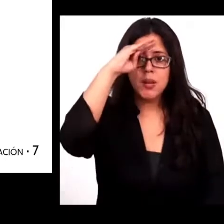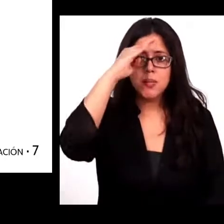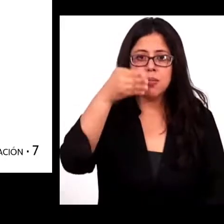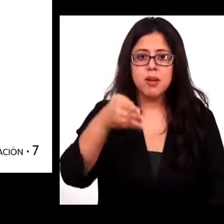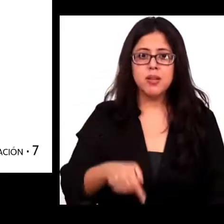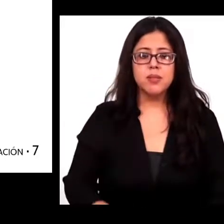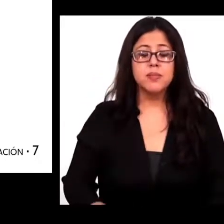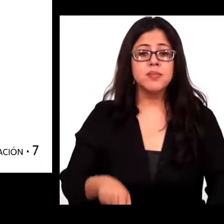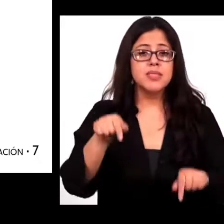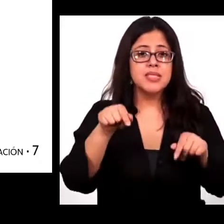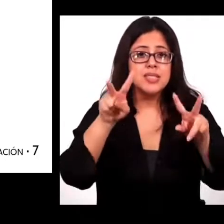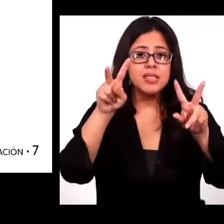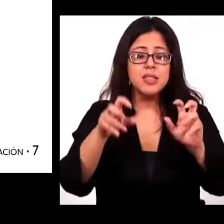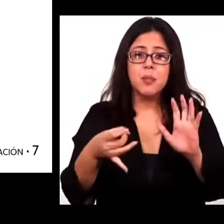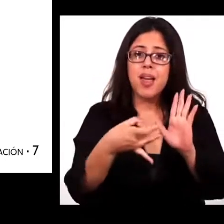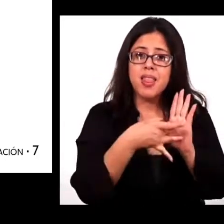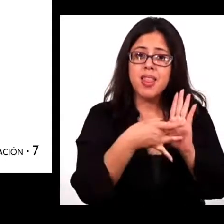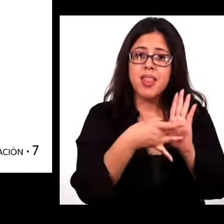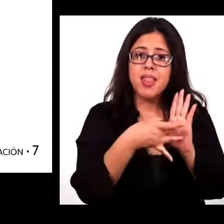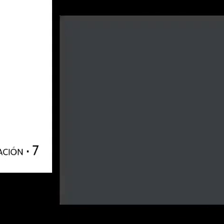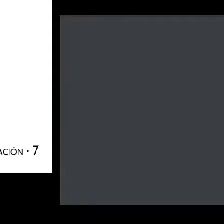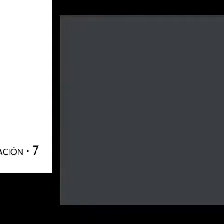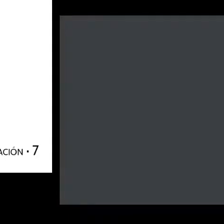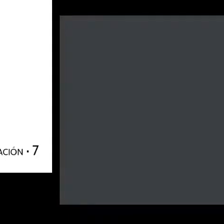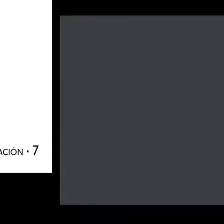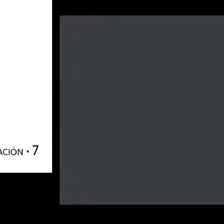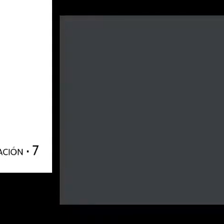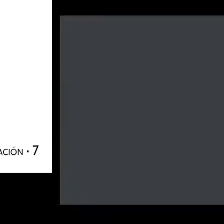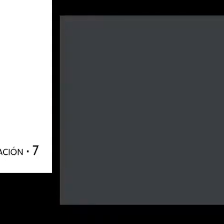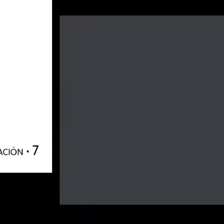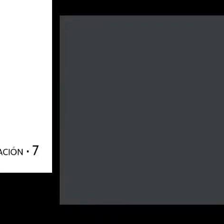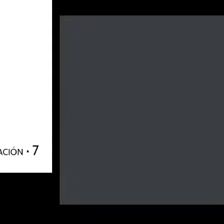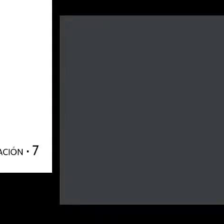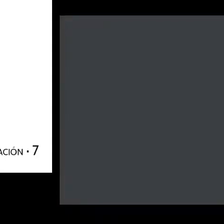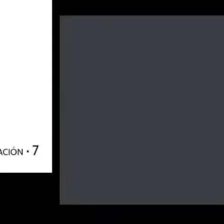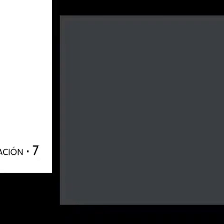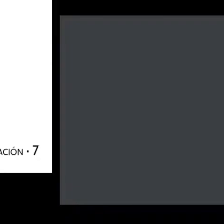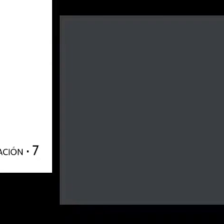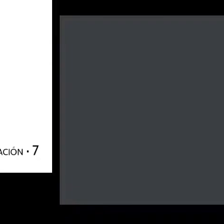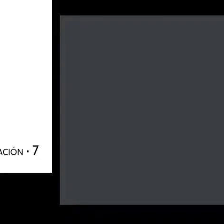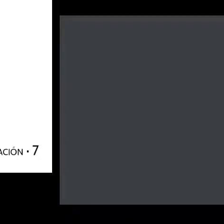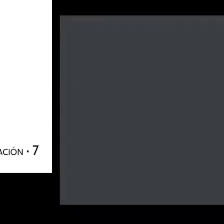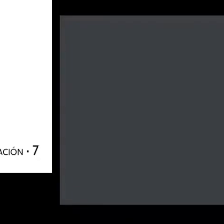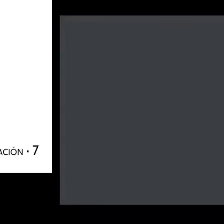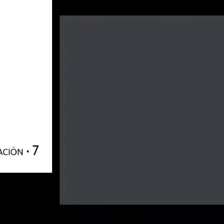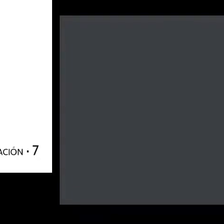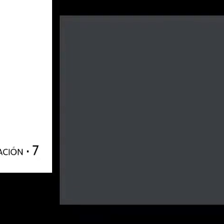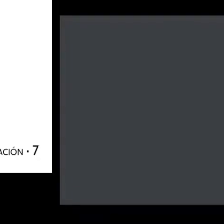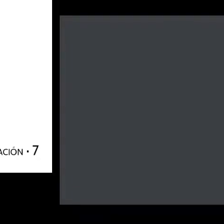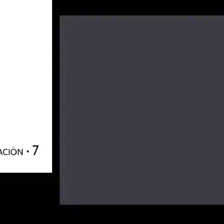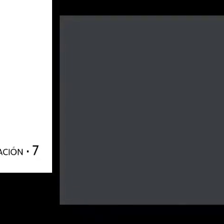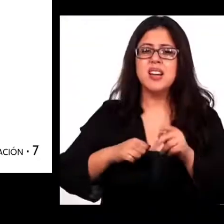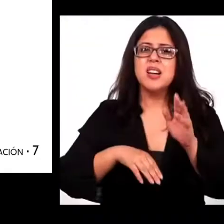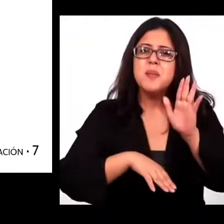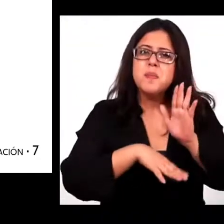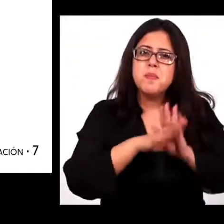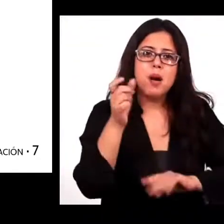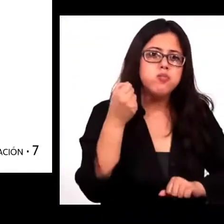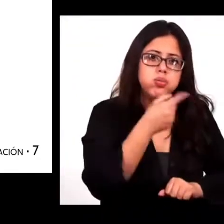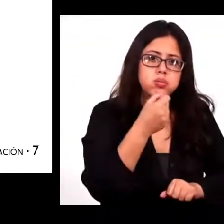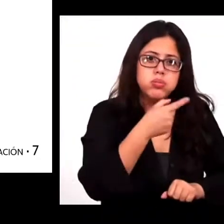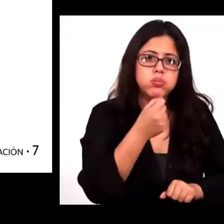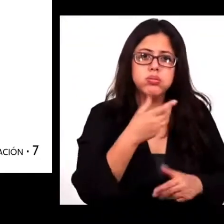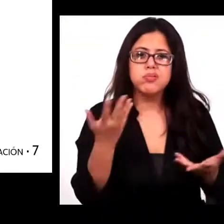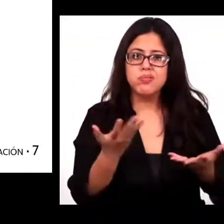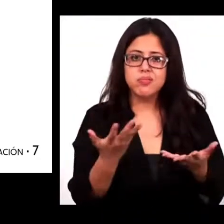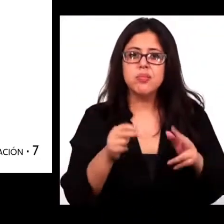del tipo de delito que se habría cometido por estos agentes del Estado, el delito más denunciado dice